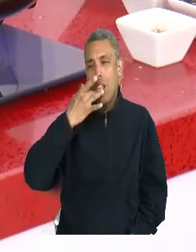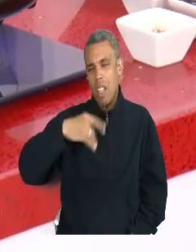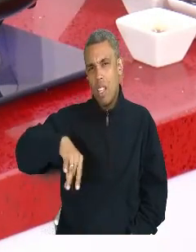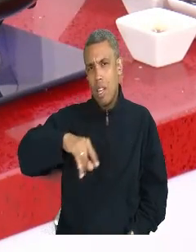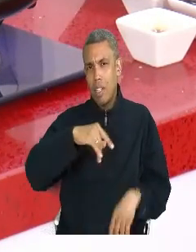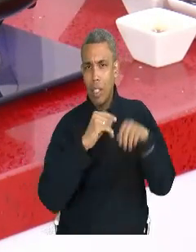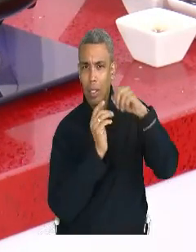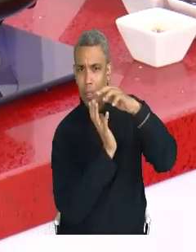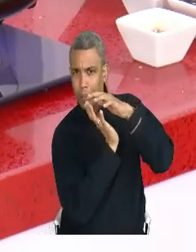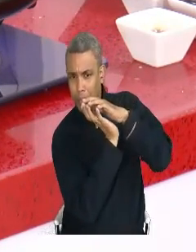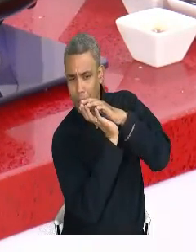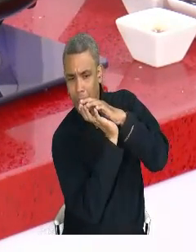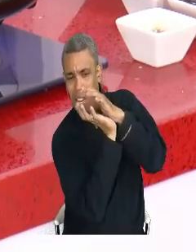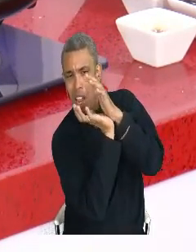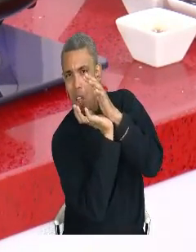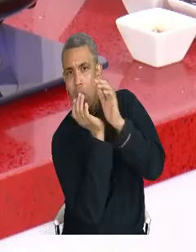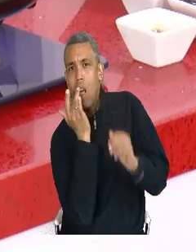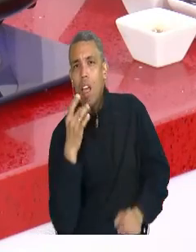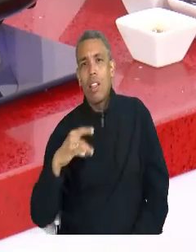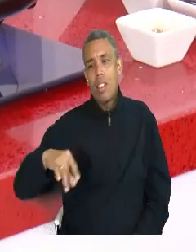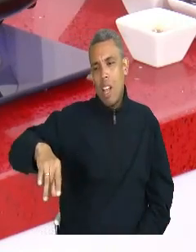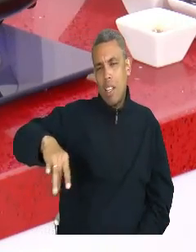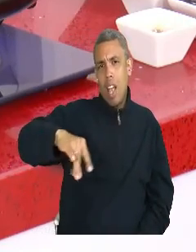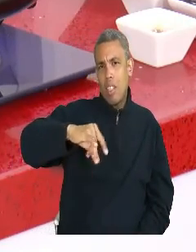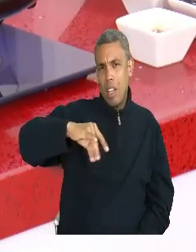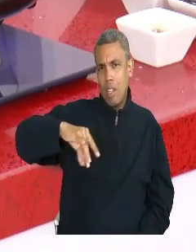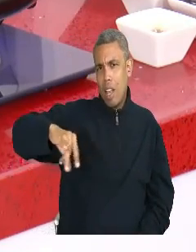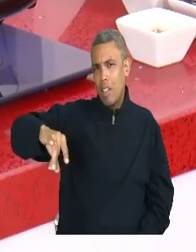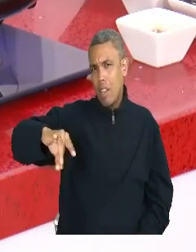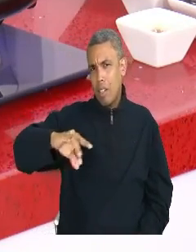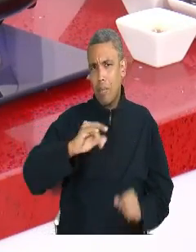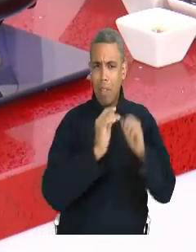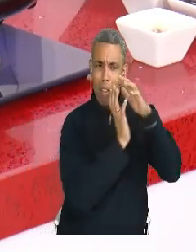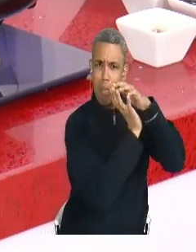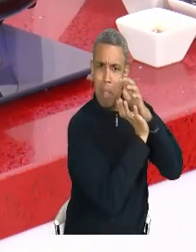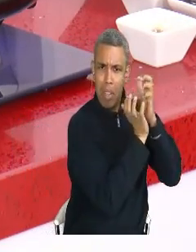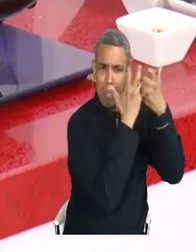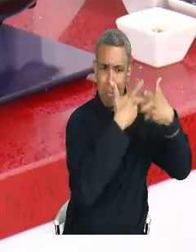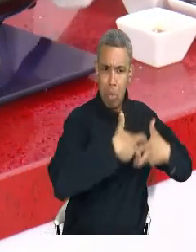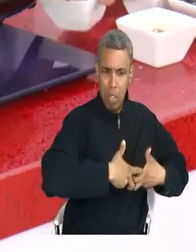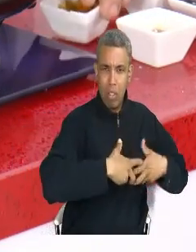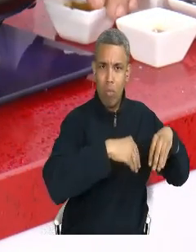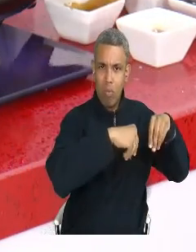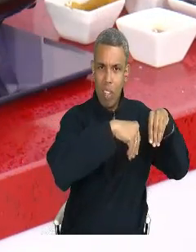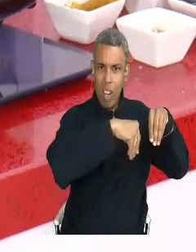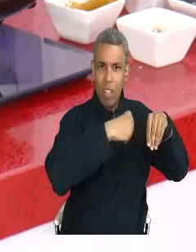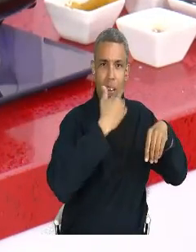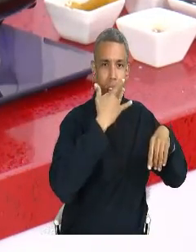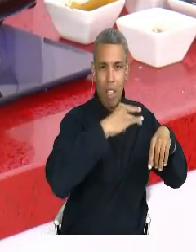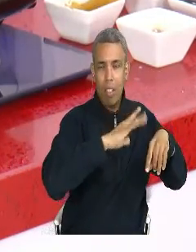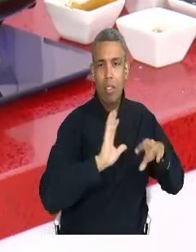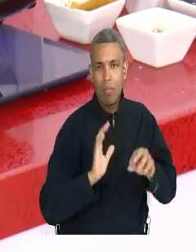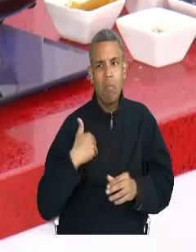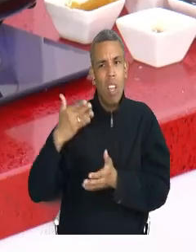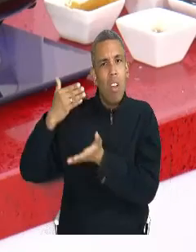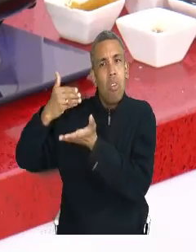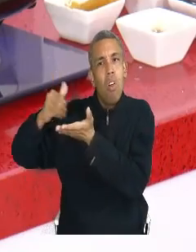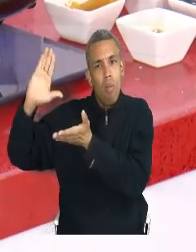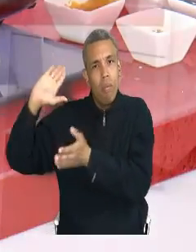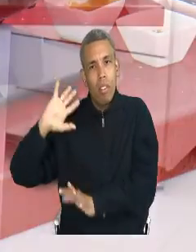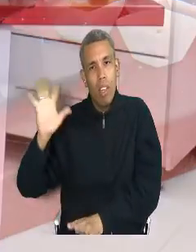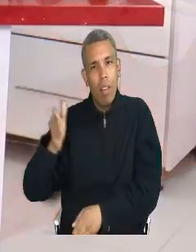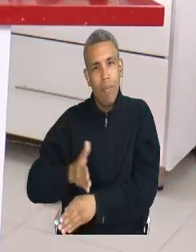en almacenes de cadena. Da también un sabor. De pronto este arroz, pues como es ya una